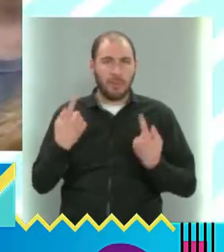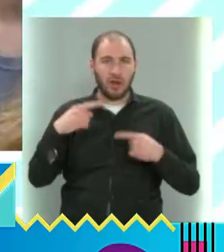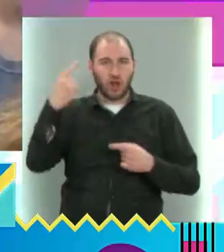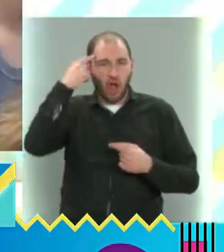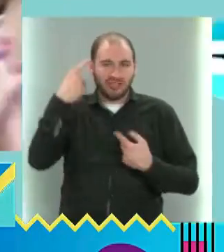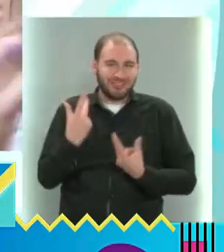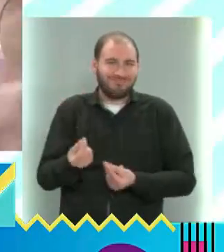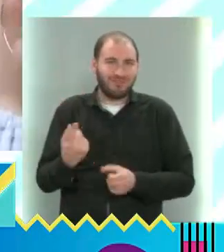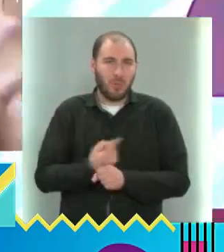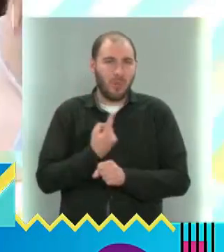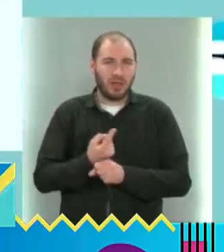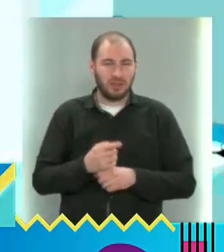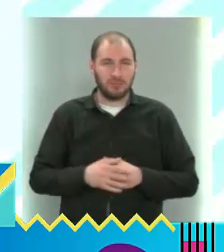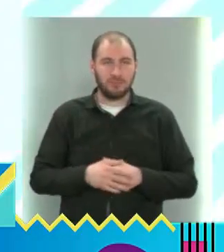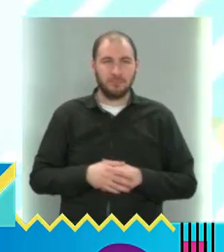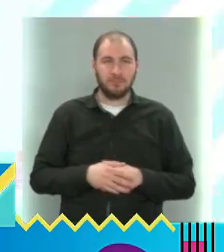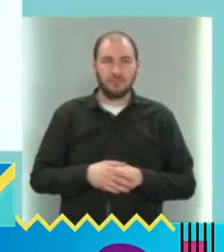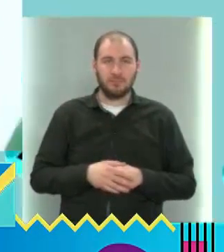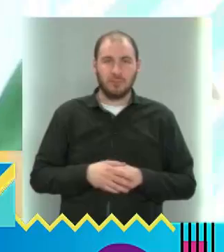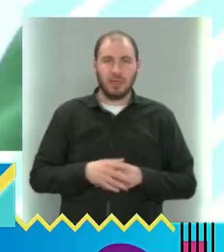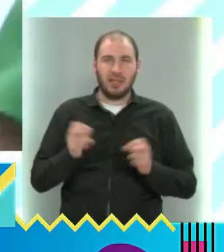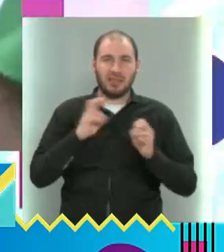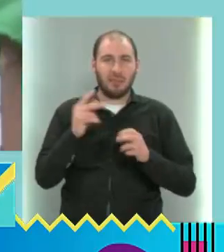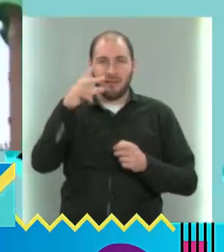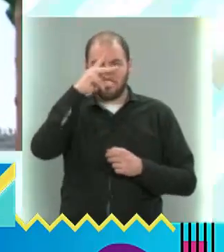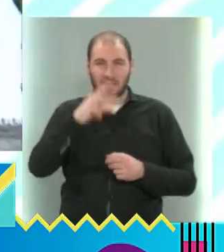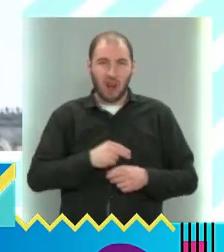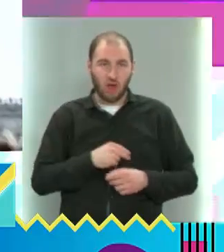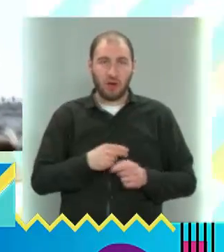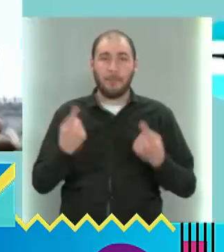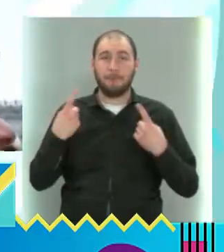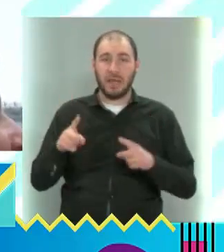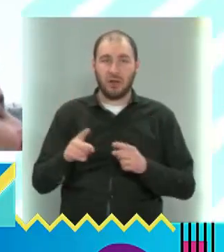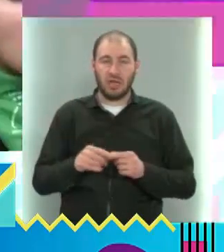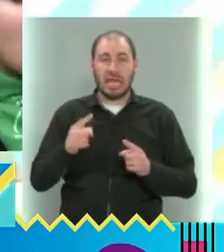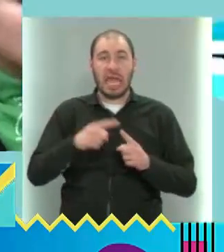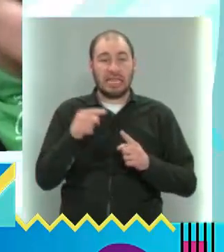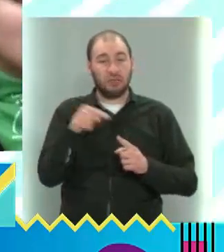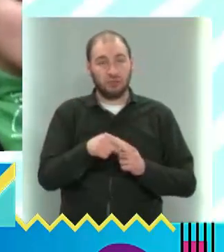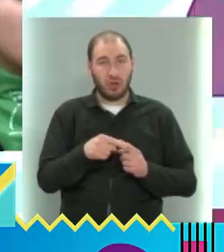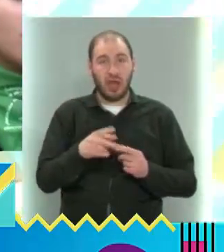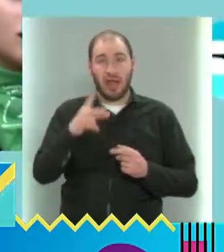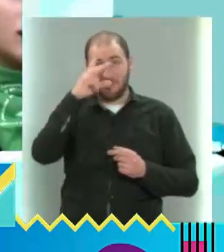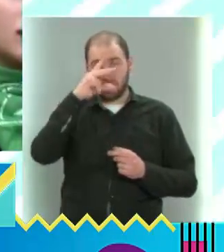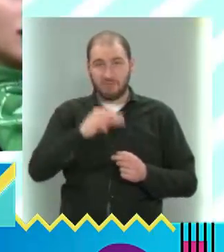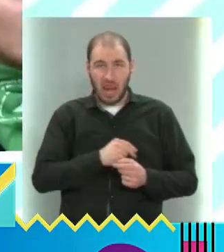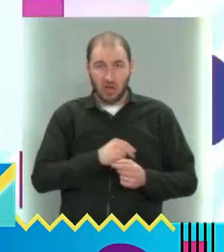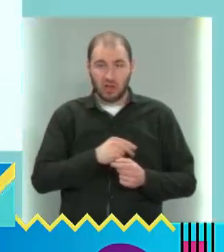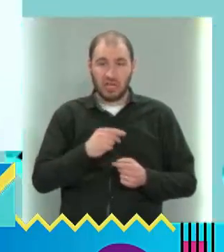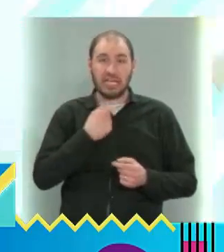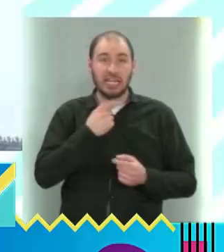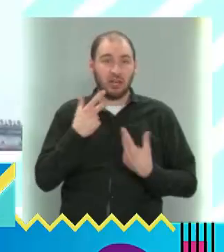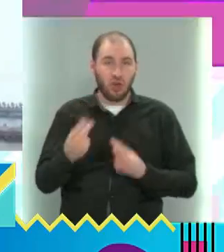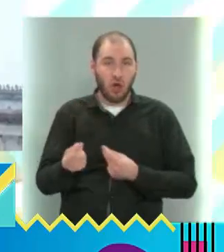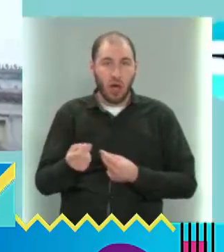de conciencia, ¿me entiende? Sí. Entonces es una cuestión valórica. Pero la institución, si valóricamente no desee